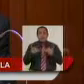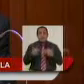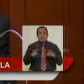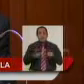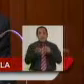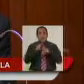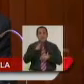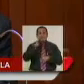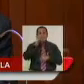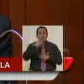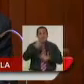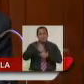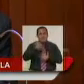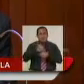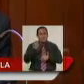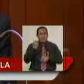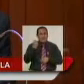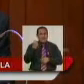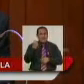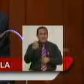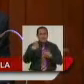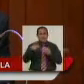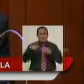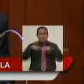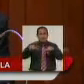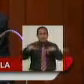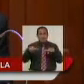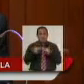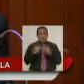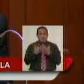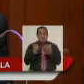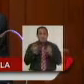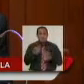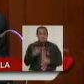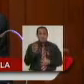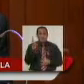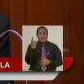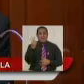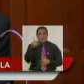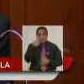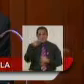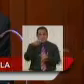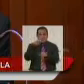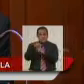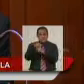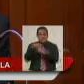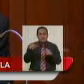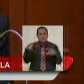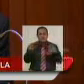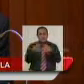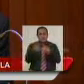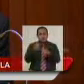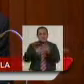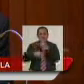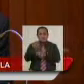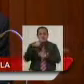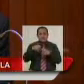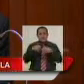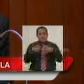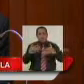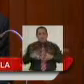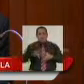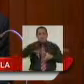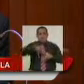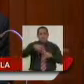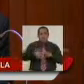ha dispuesto operativos permanentes en zonas de alta incidencia delictiva, la erradicación de puntos de venta de autopartes y